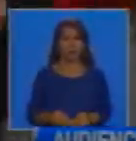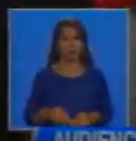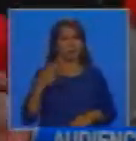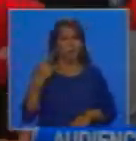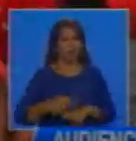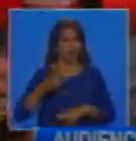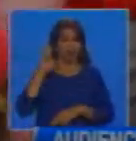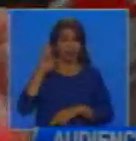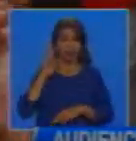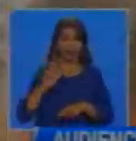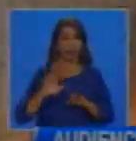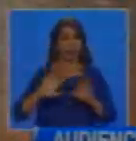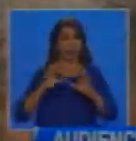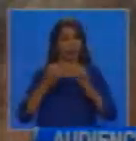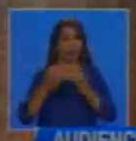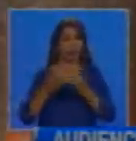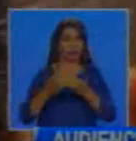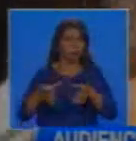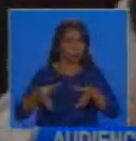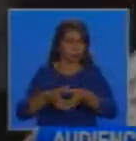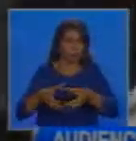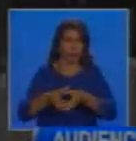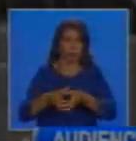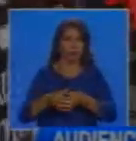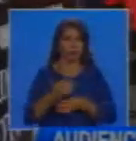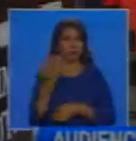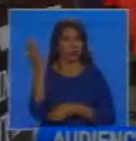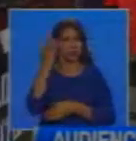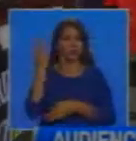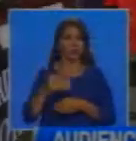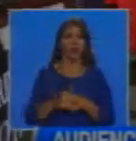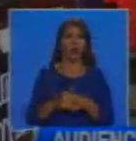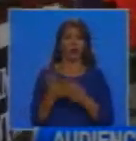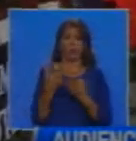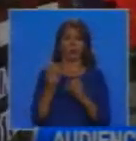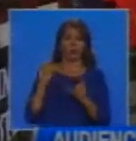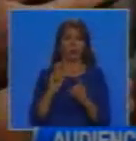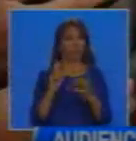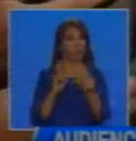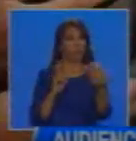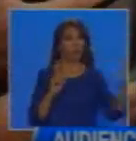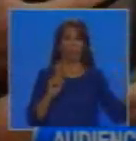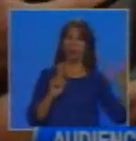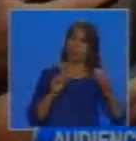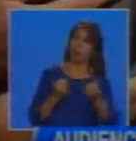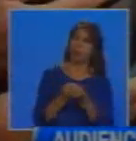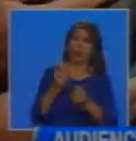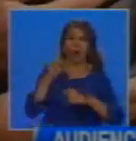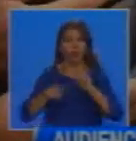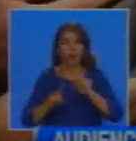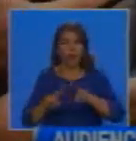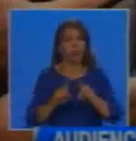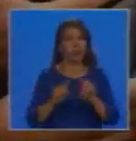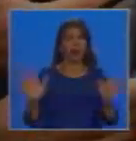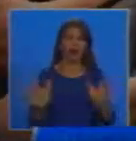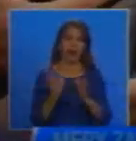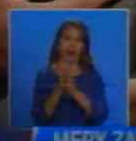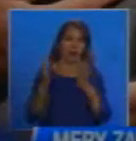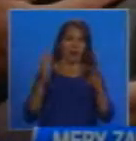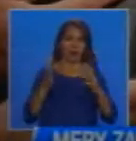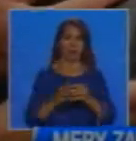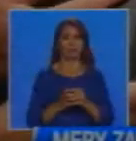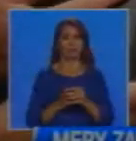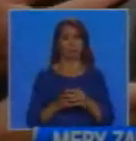de gritos y aplausos de sus seguidores y amigos en las afueras de la Corte Constitucional. Aquí estoy, como siempre, como